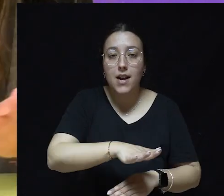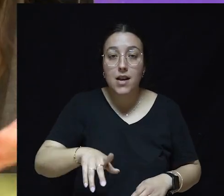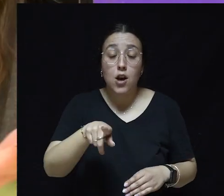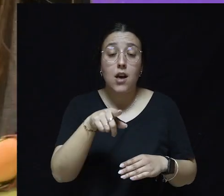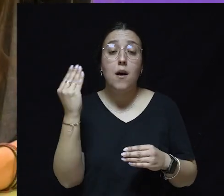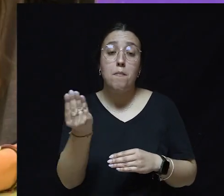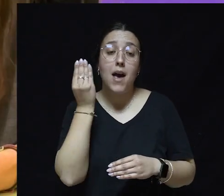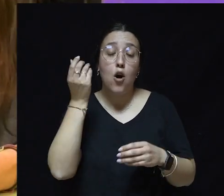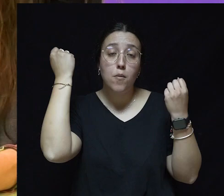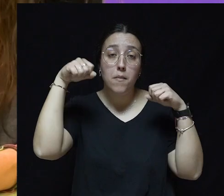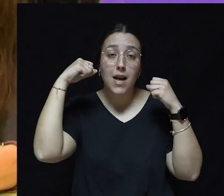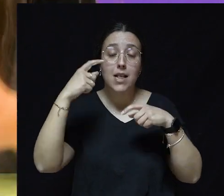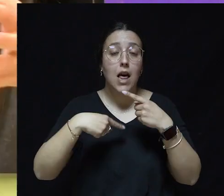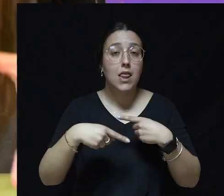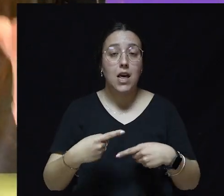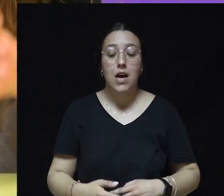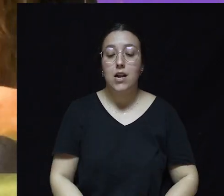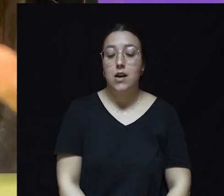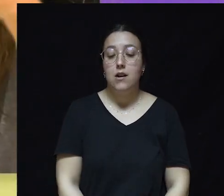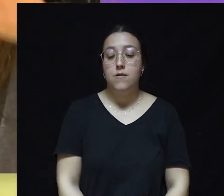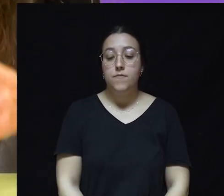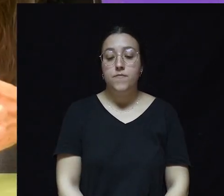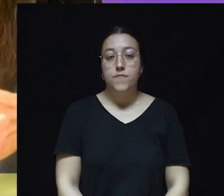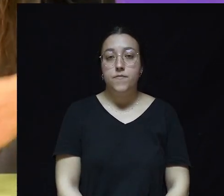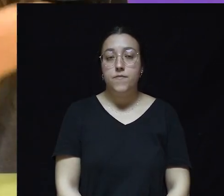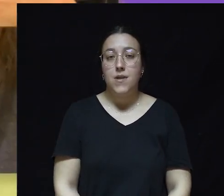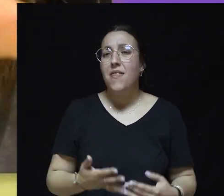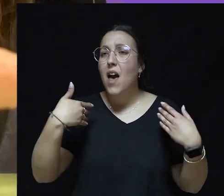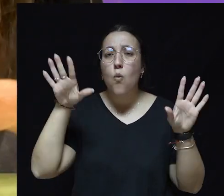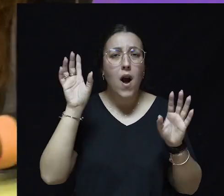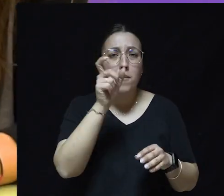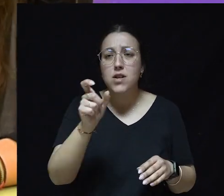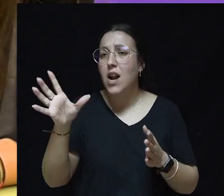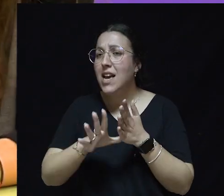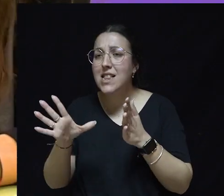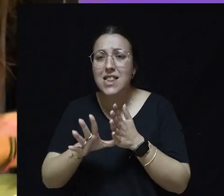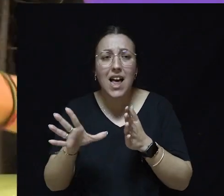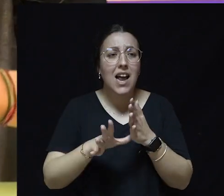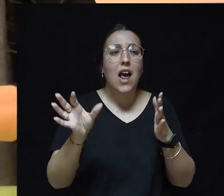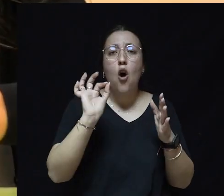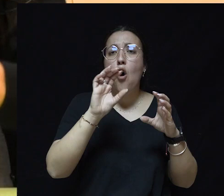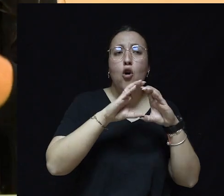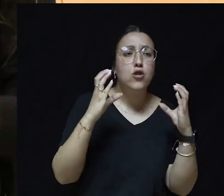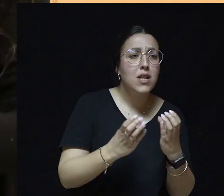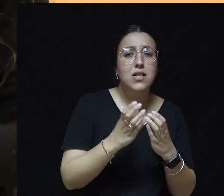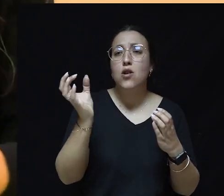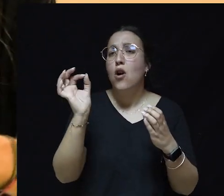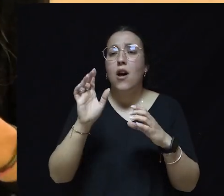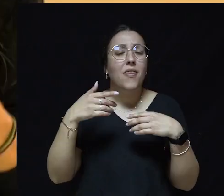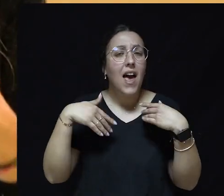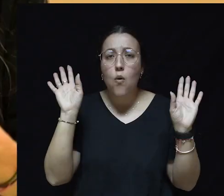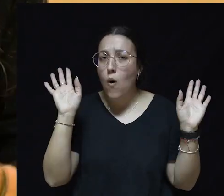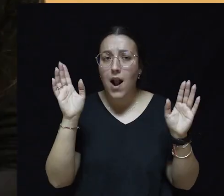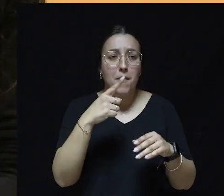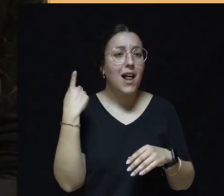que mejoraría esa práctica diaria, independientemente del alumnado, vuelvo a decir, contexto, escuela, y quizás eliminaríamos